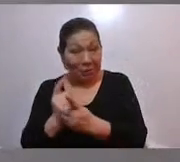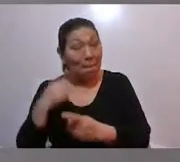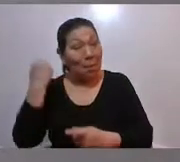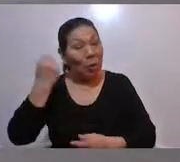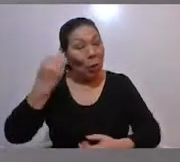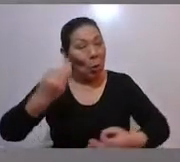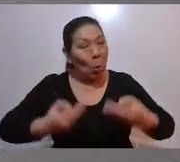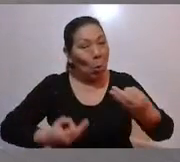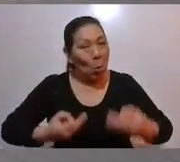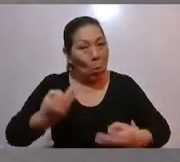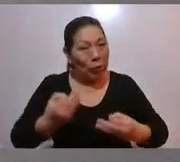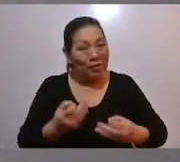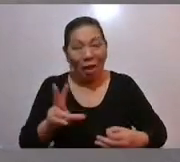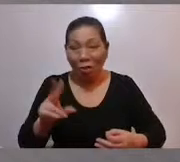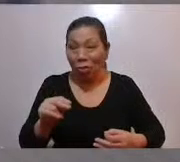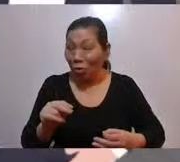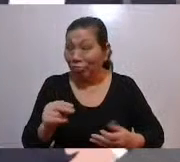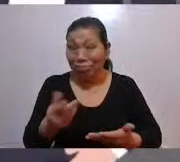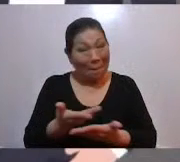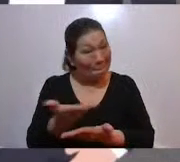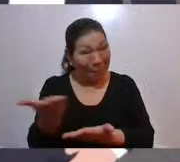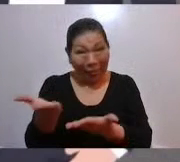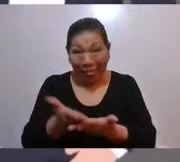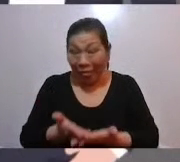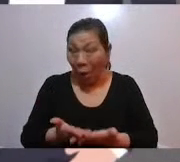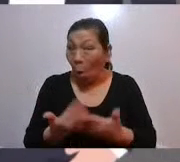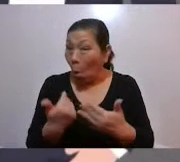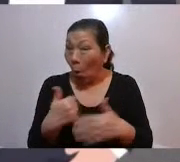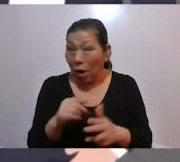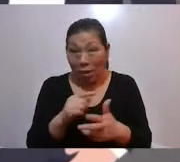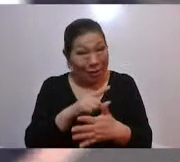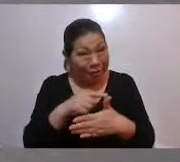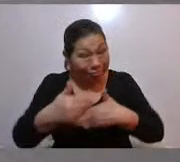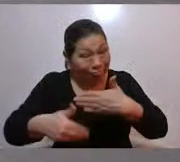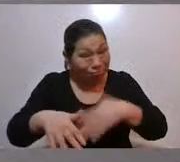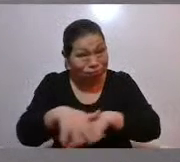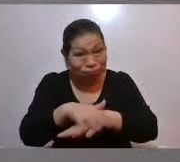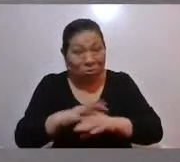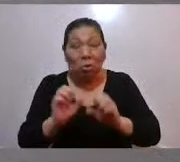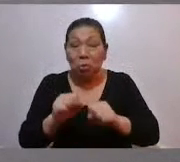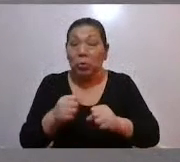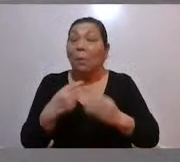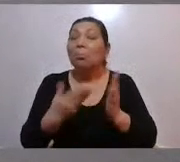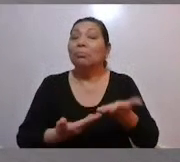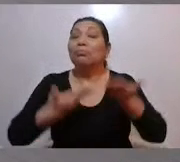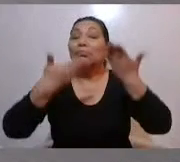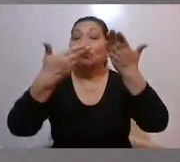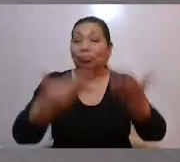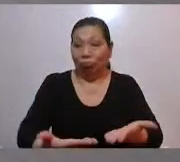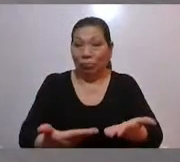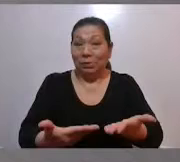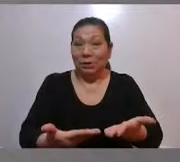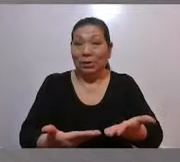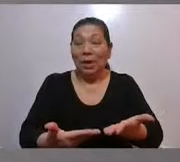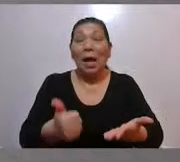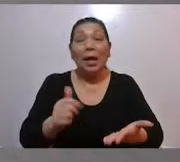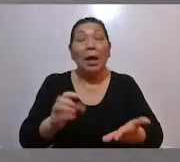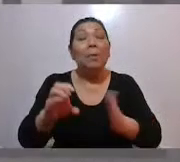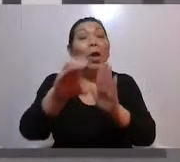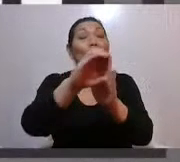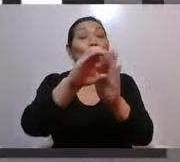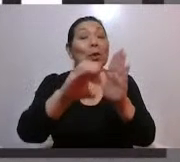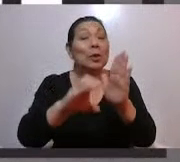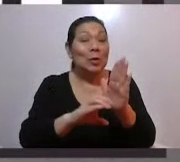Si consideramos que el Poder Judicial en segunda instancia deniega la petición en cualquiera de estos procesos, podemos presentar un recurso